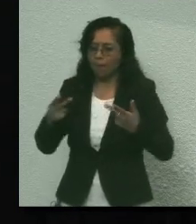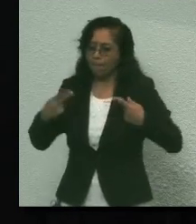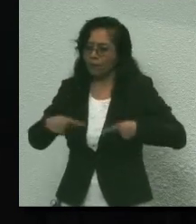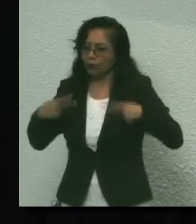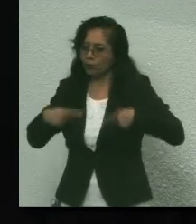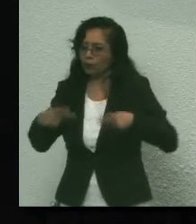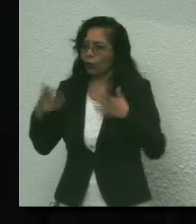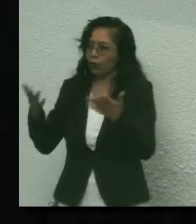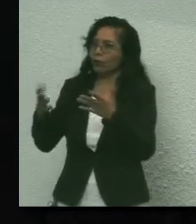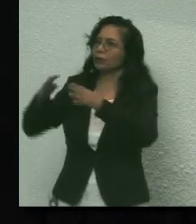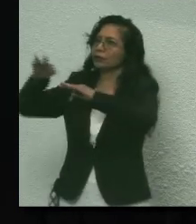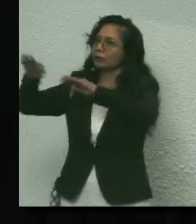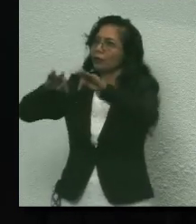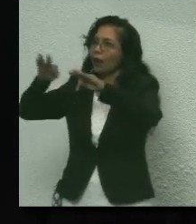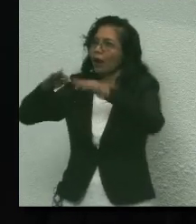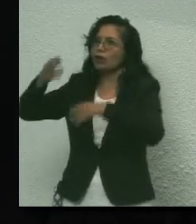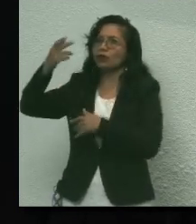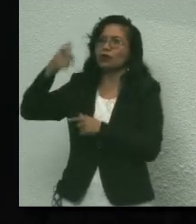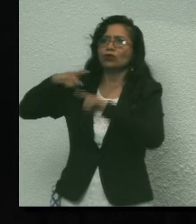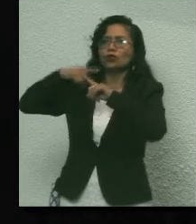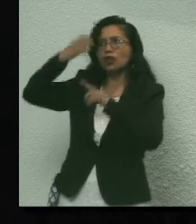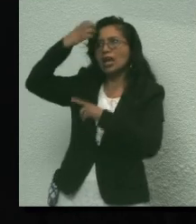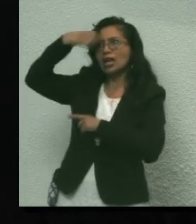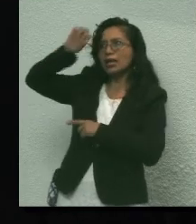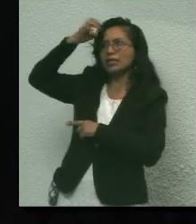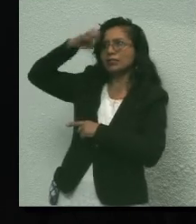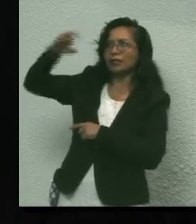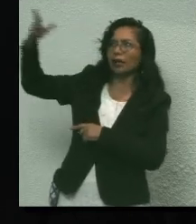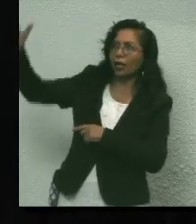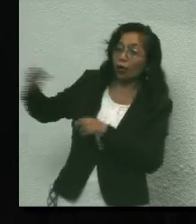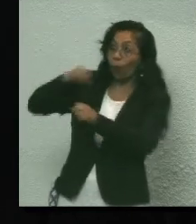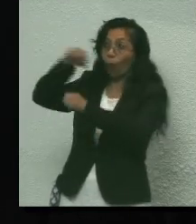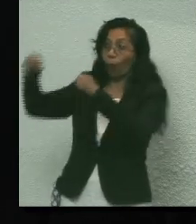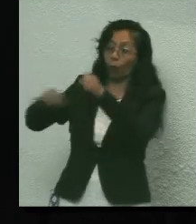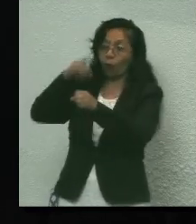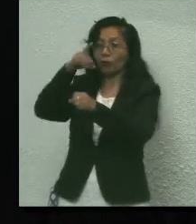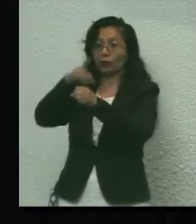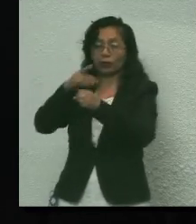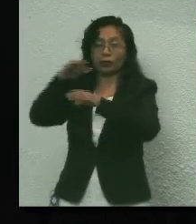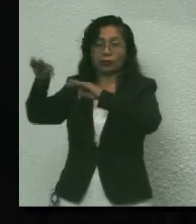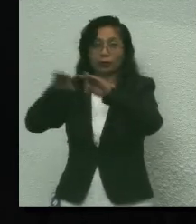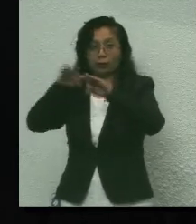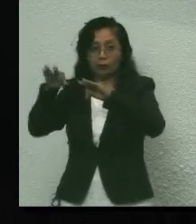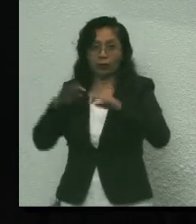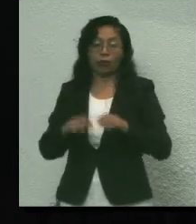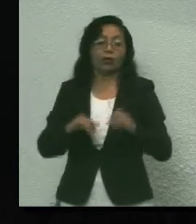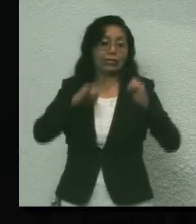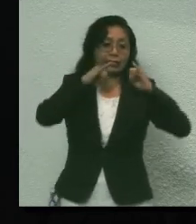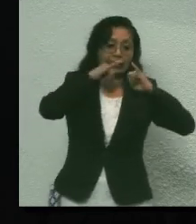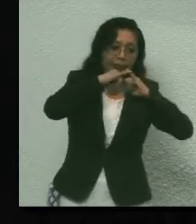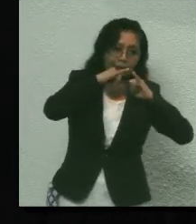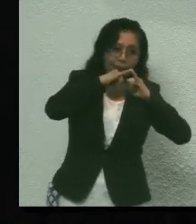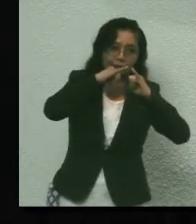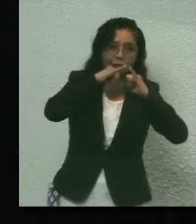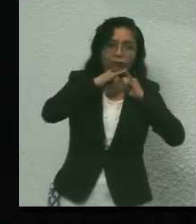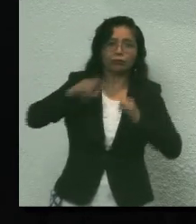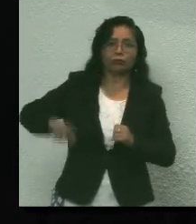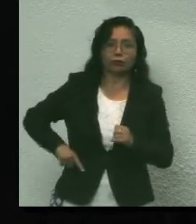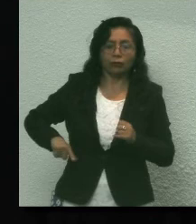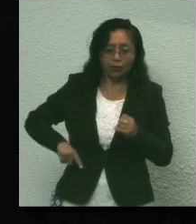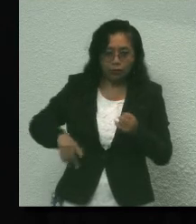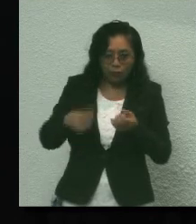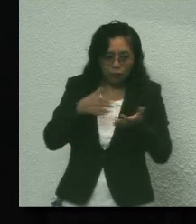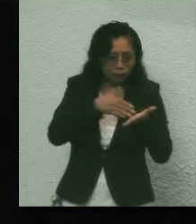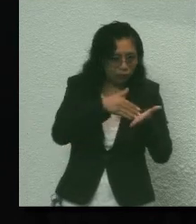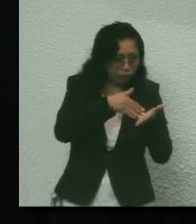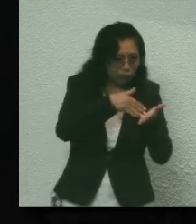foráneos las mejores oportunidades de negocios e incluso las instituciones de gobierno, desplazando a